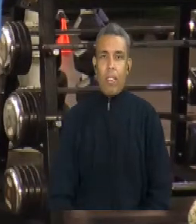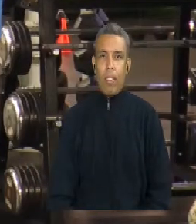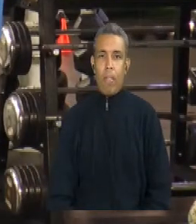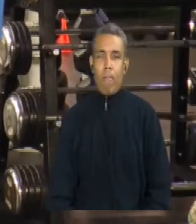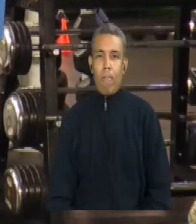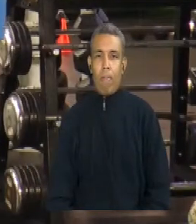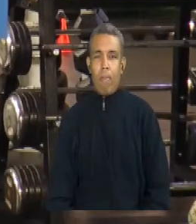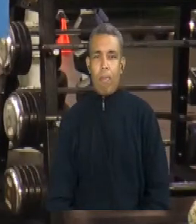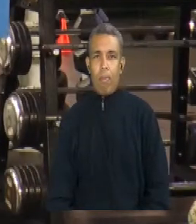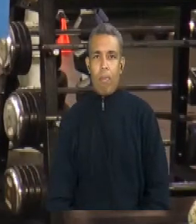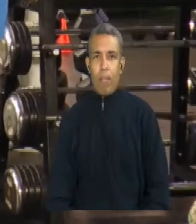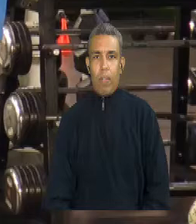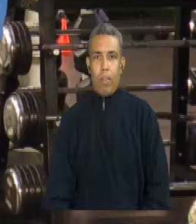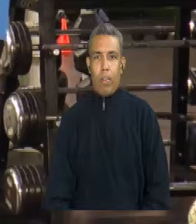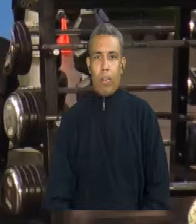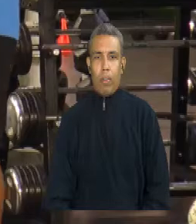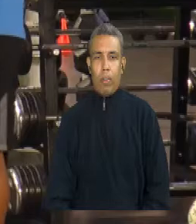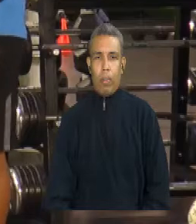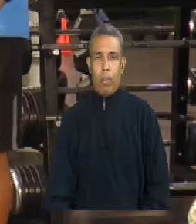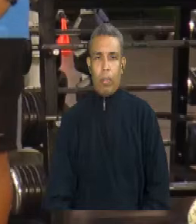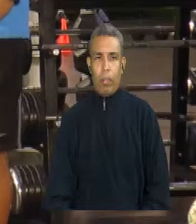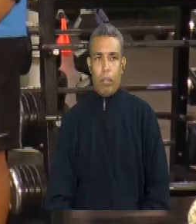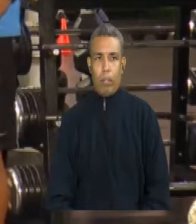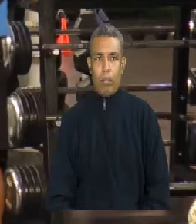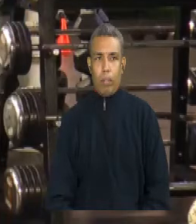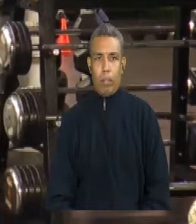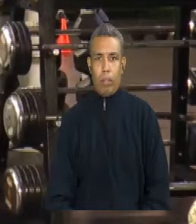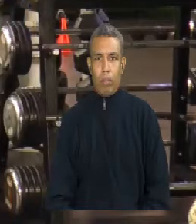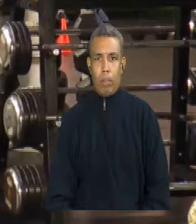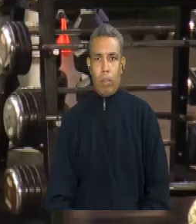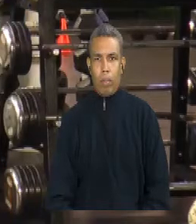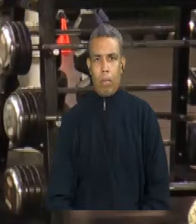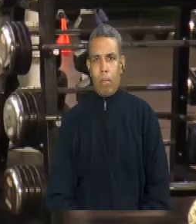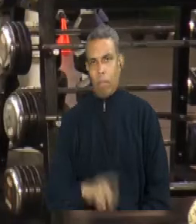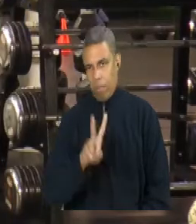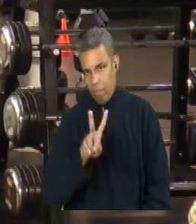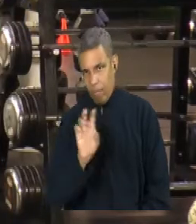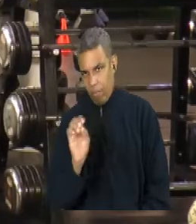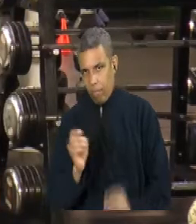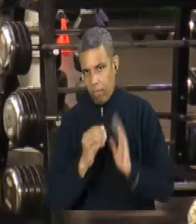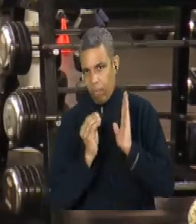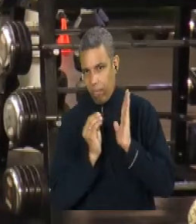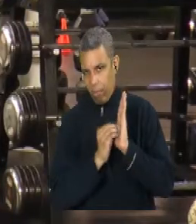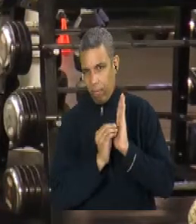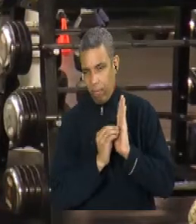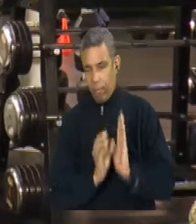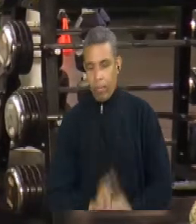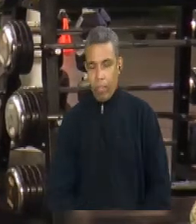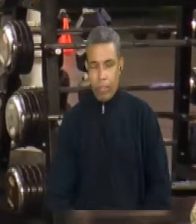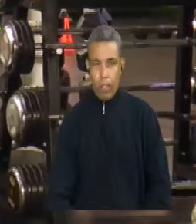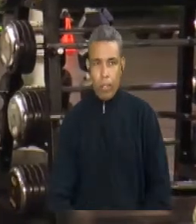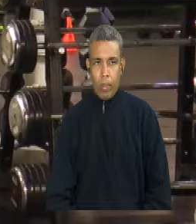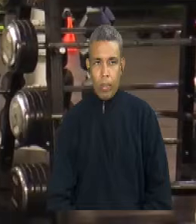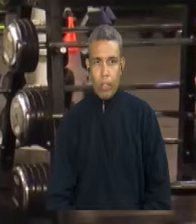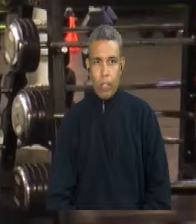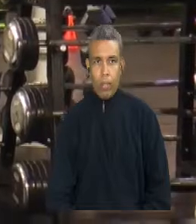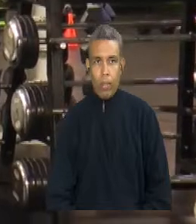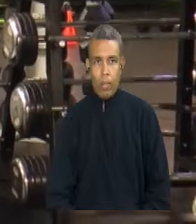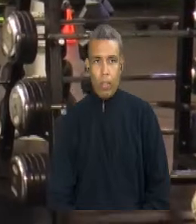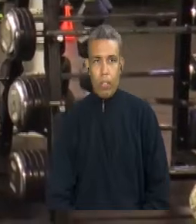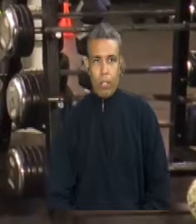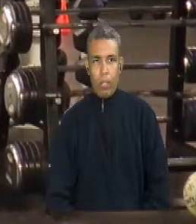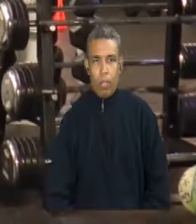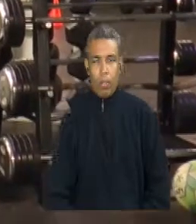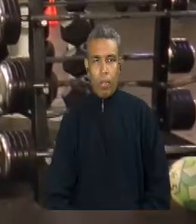Ahí, muy bien. Lo complementamos con unas 20 subidas al cajón, ¿listo? Entonces, son ejercicios muy